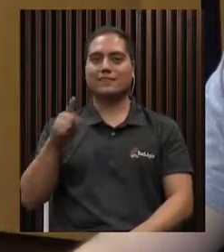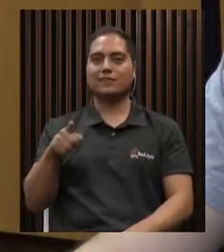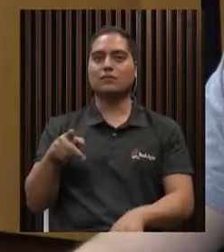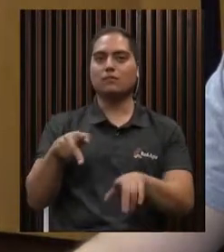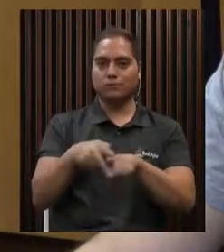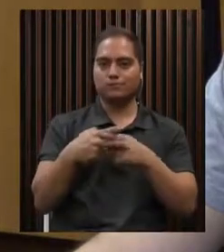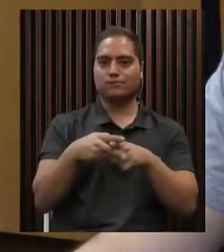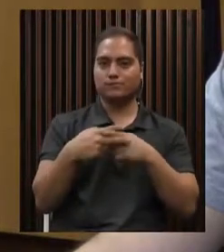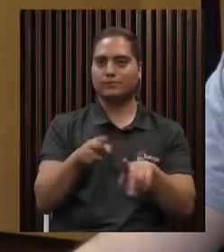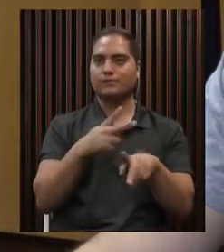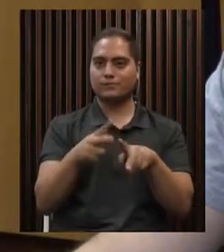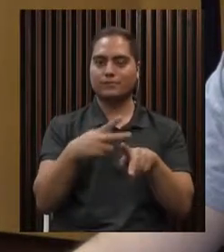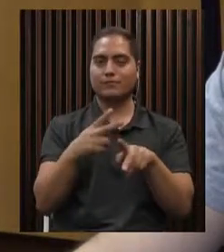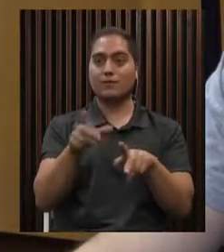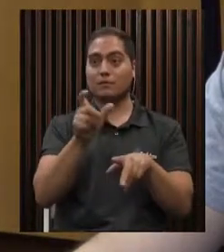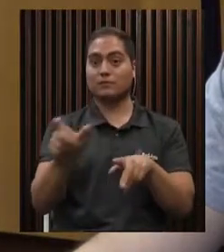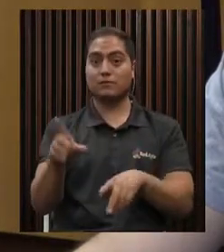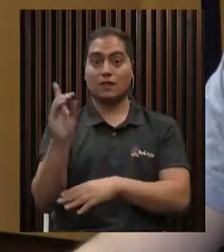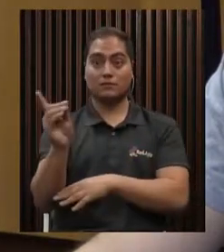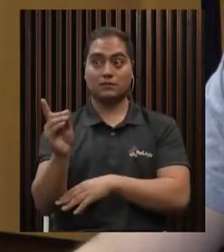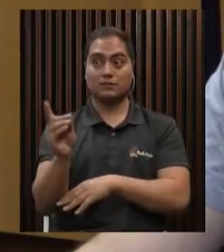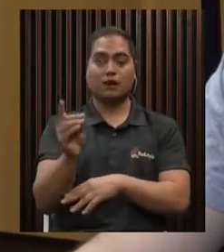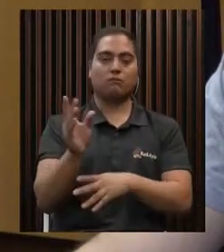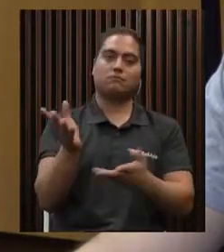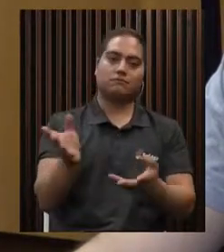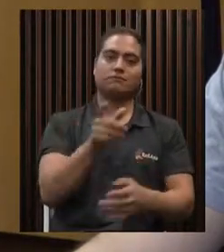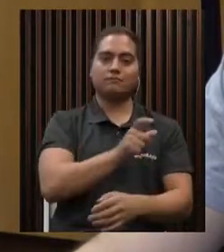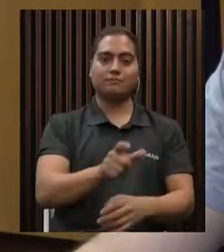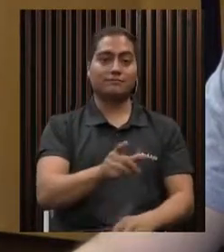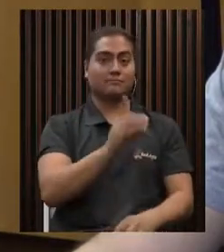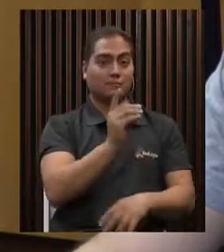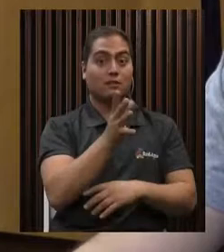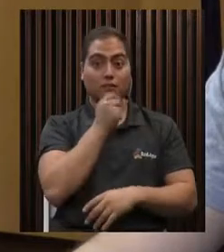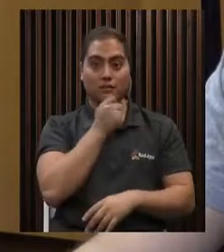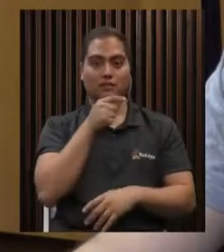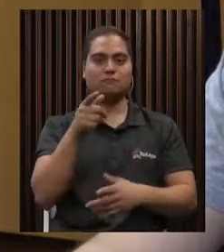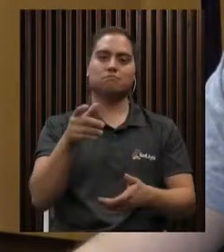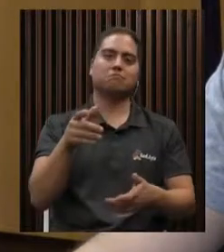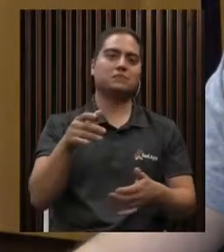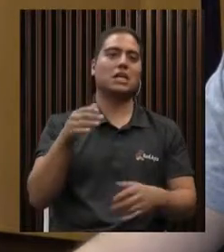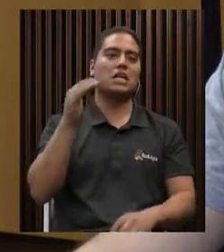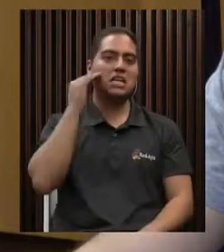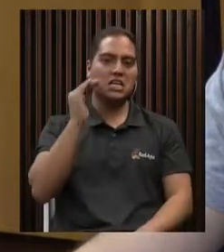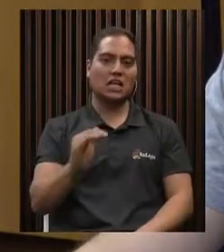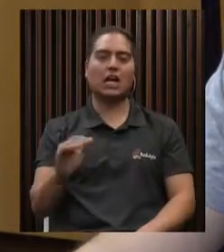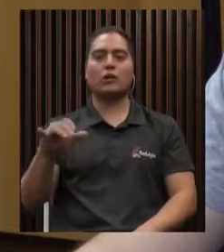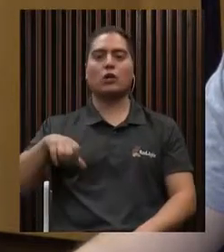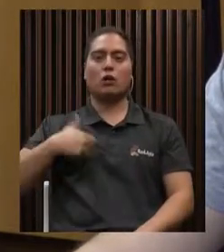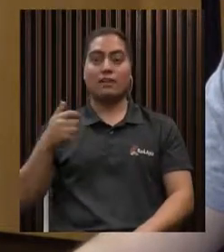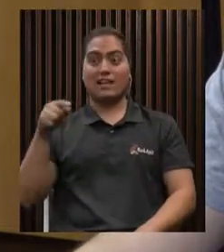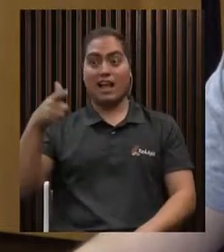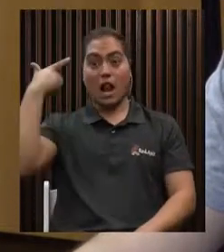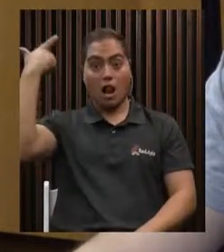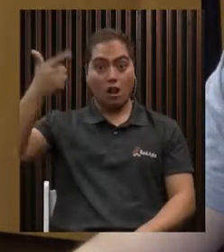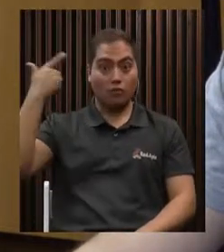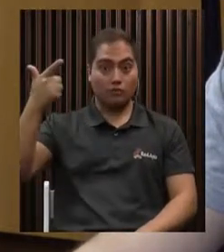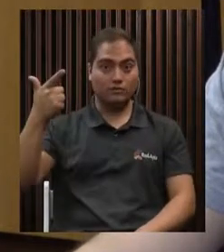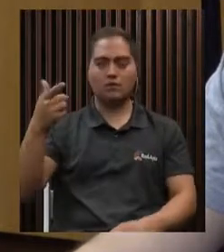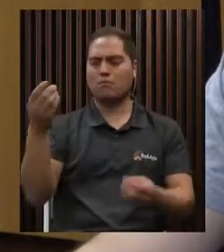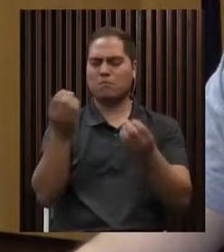personas con discapacidad y sin discapacidad, particularmente niños y jóvenes. En Londres hay muchos de estos lugares